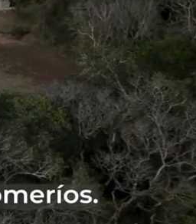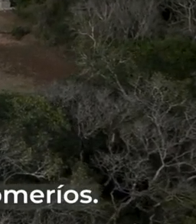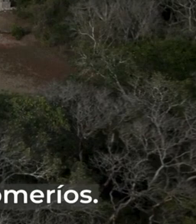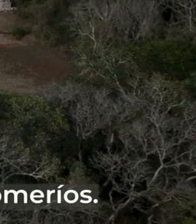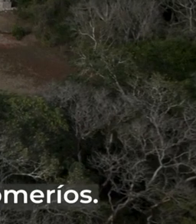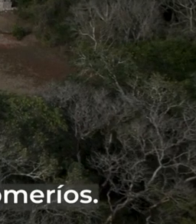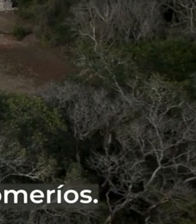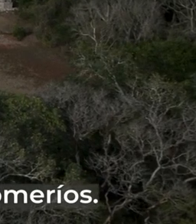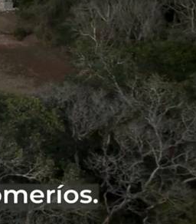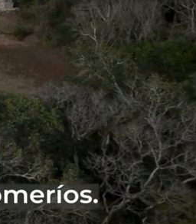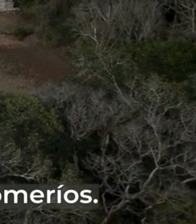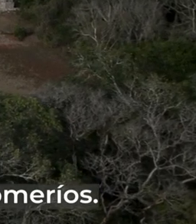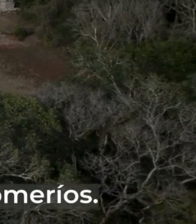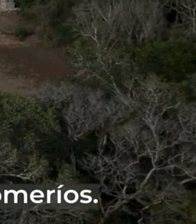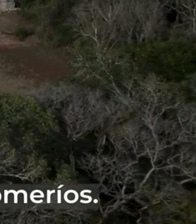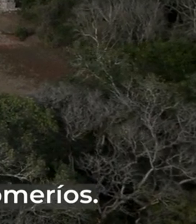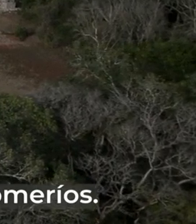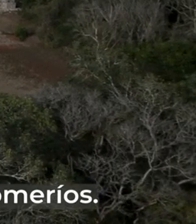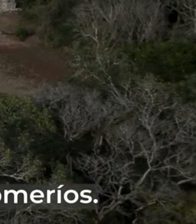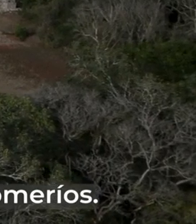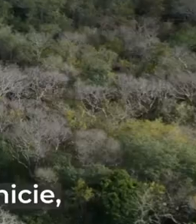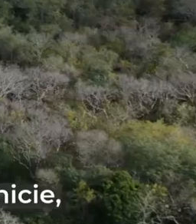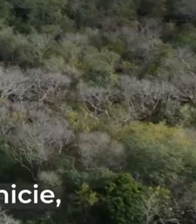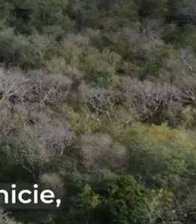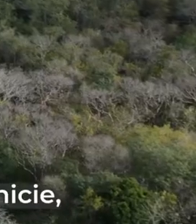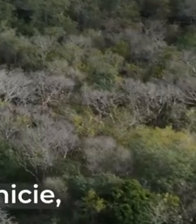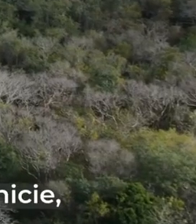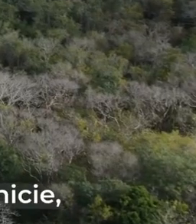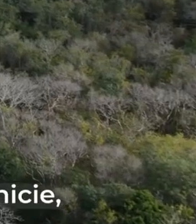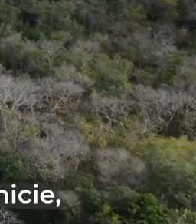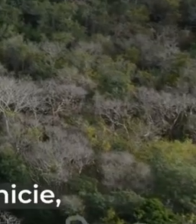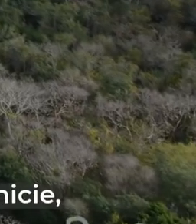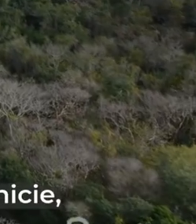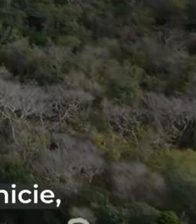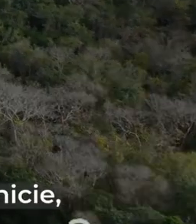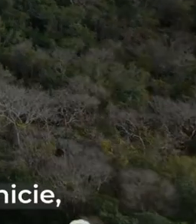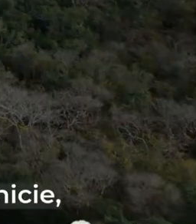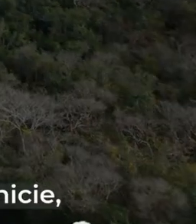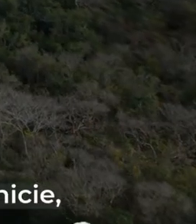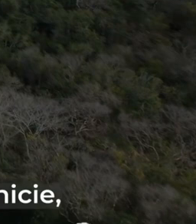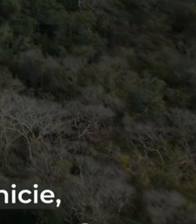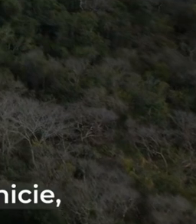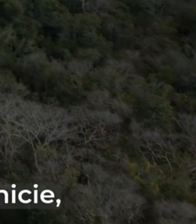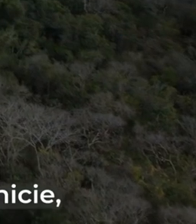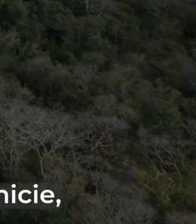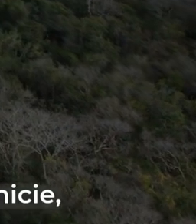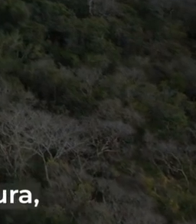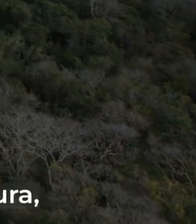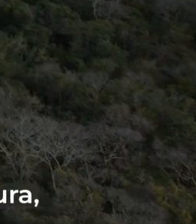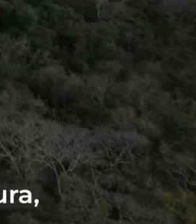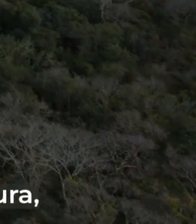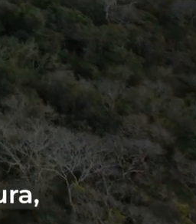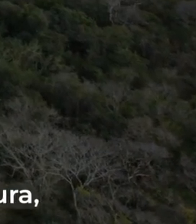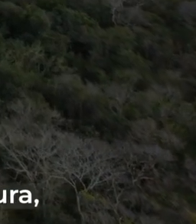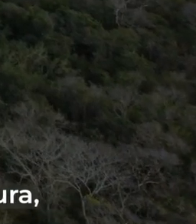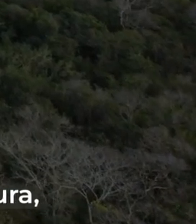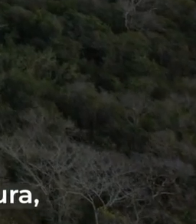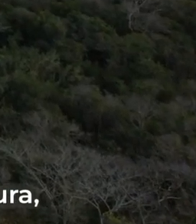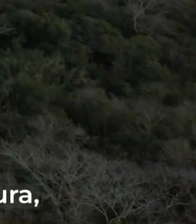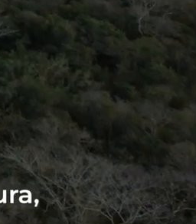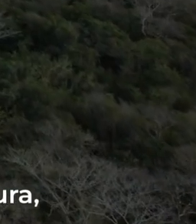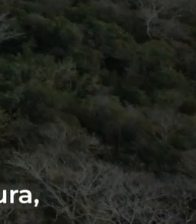valle alargado rodeado de lomeríos. Este asentamiento fue erigido en una planicie adaptada por